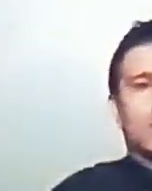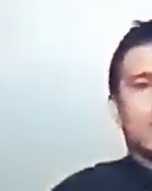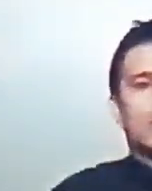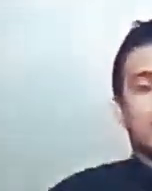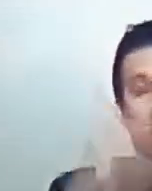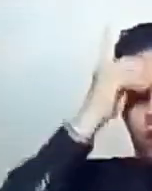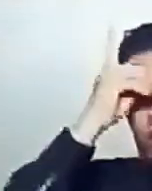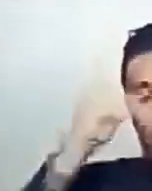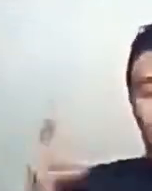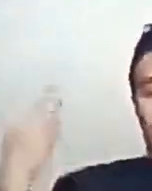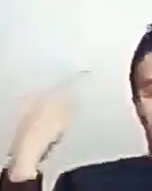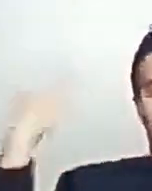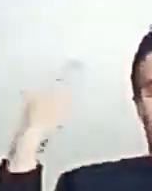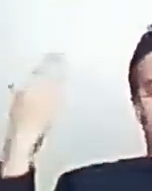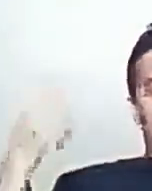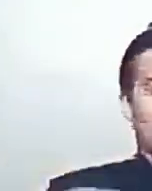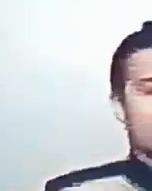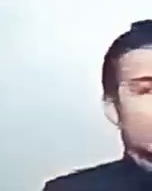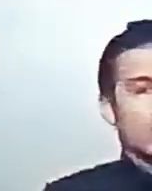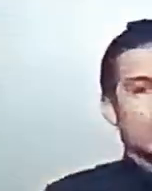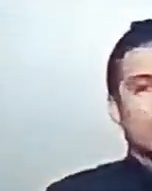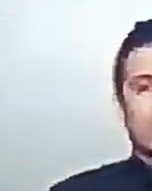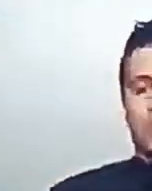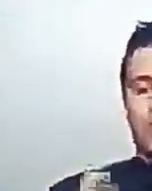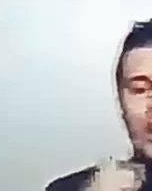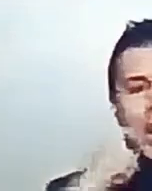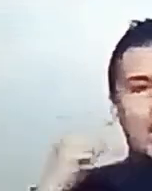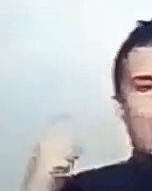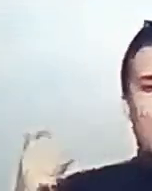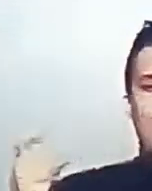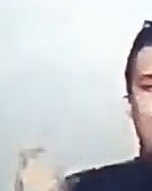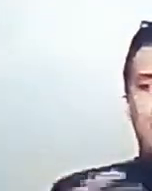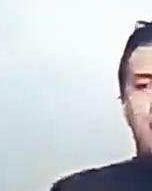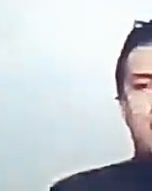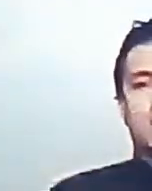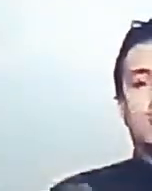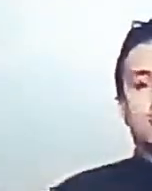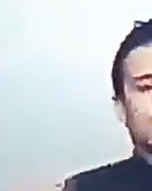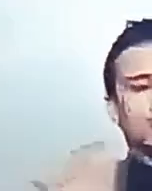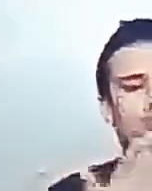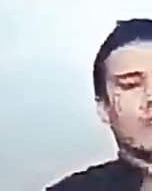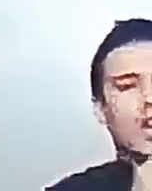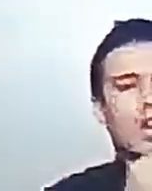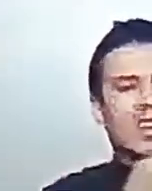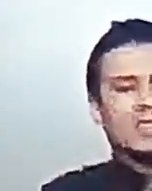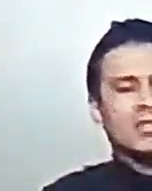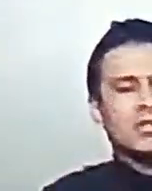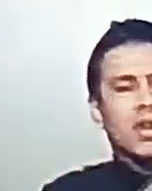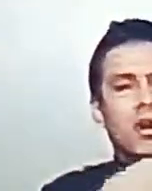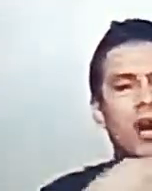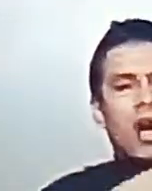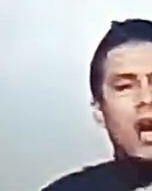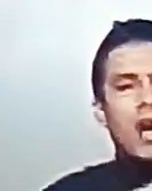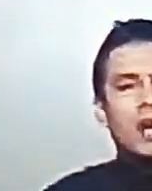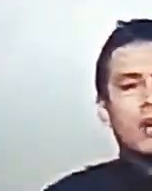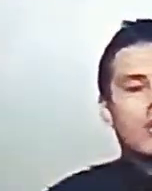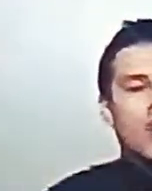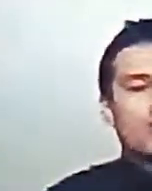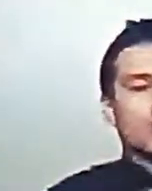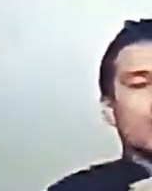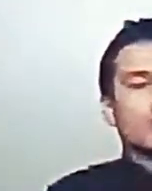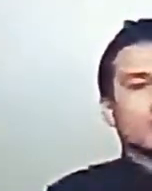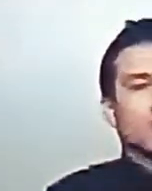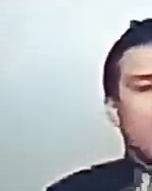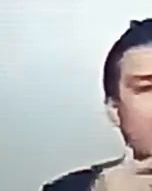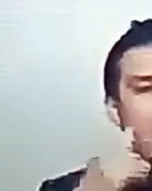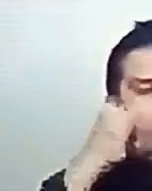política vamos a reclamar la UNA que sea entregada a nuestros arroceros en la provincia del Guayas. Para nuestros ganaderos, tenemos el